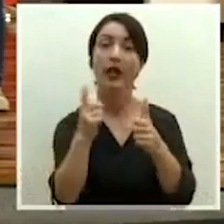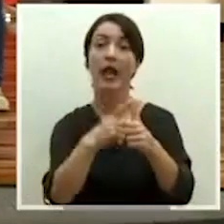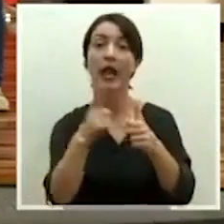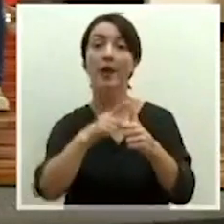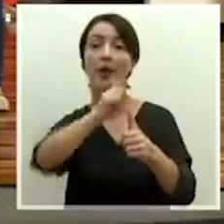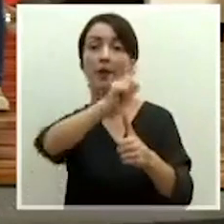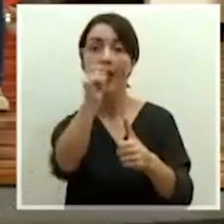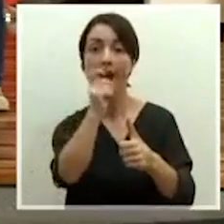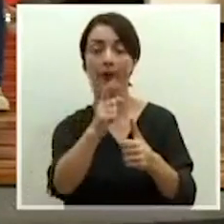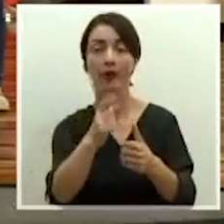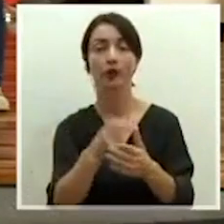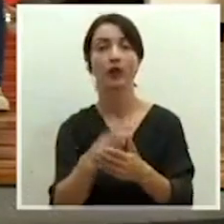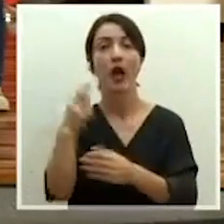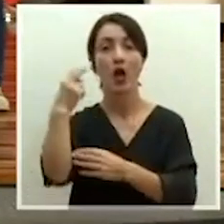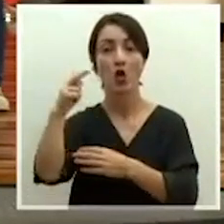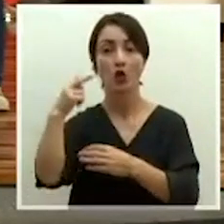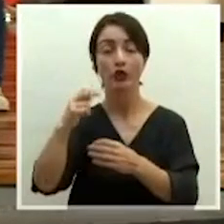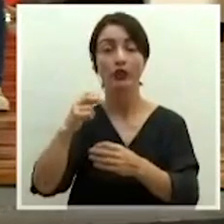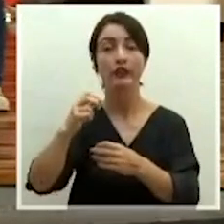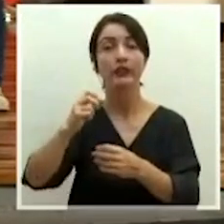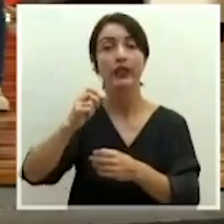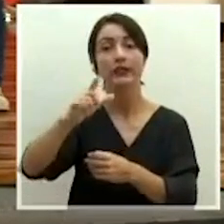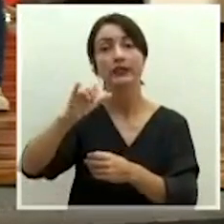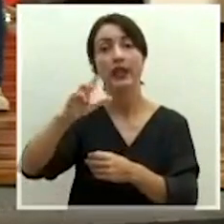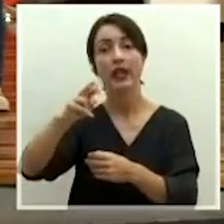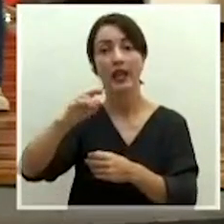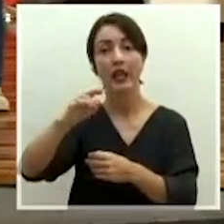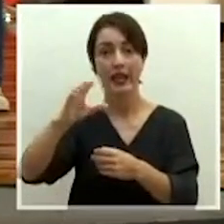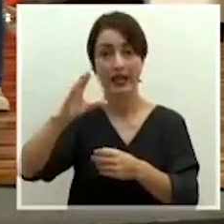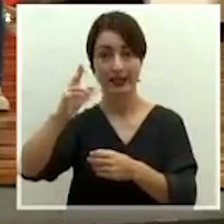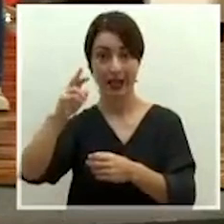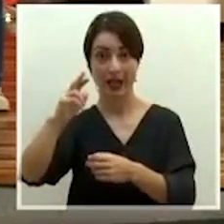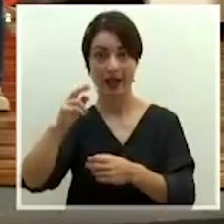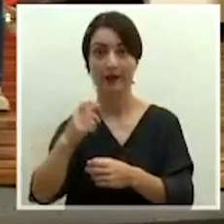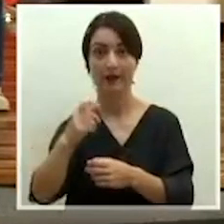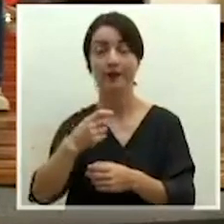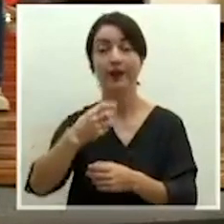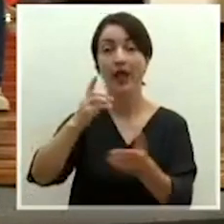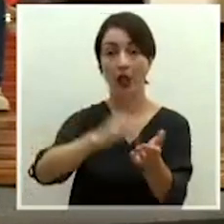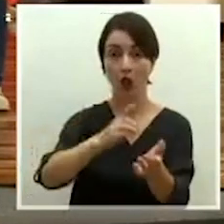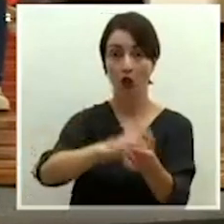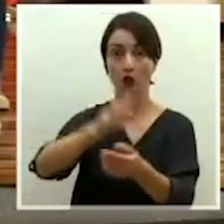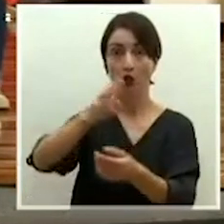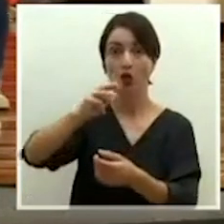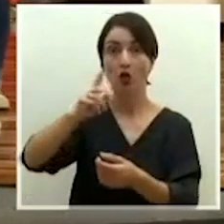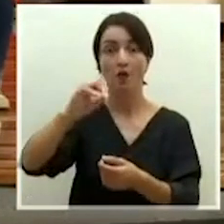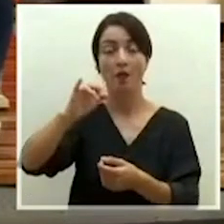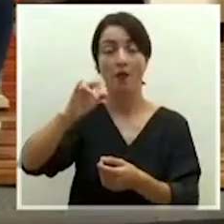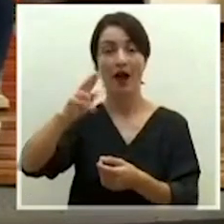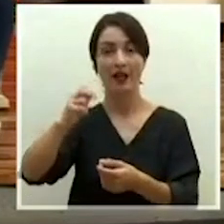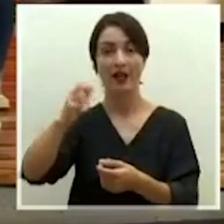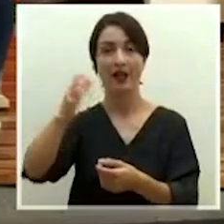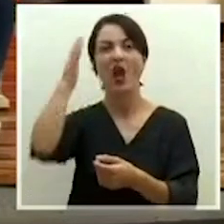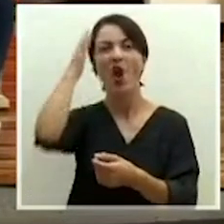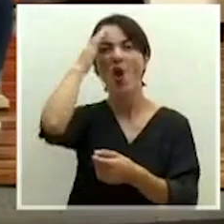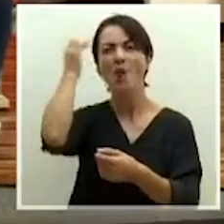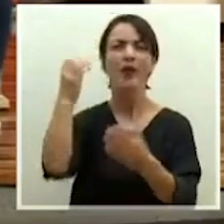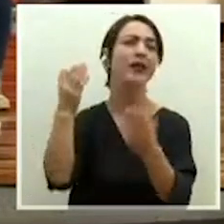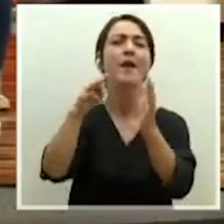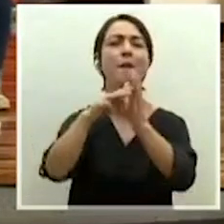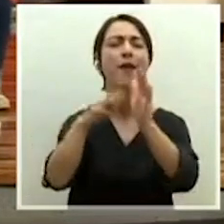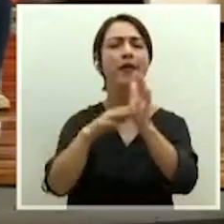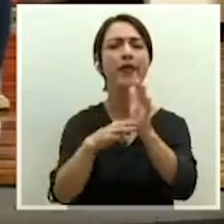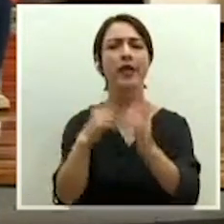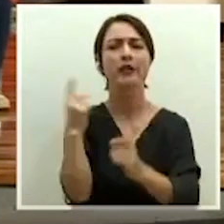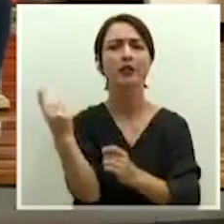es Noticias en Línea CR y va dirigida para el doctor Marín. ¿Por qué tomar medidas únicamente